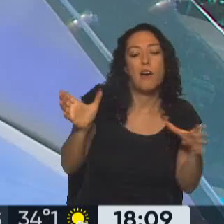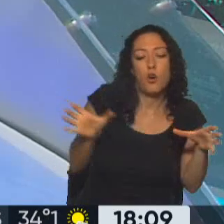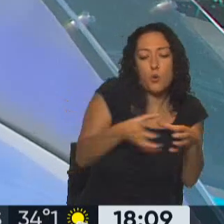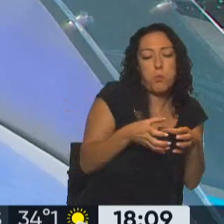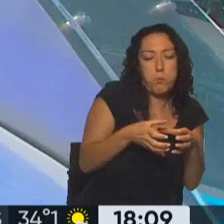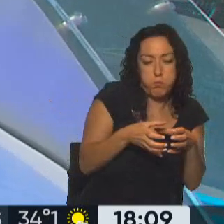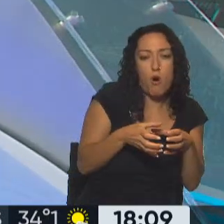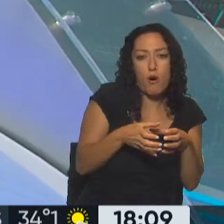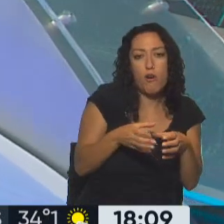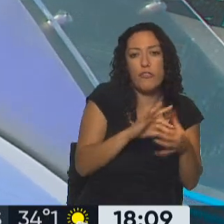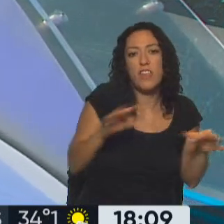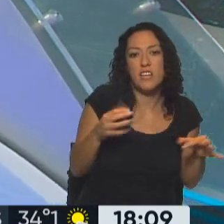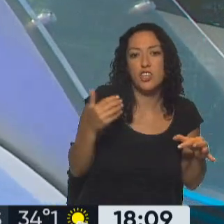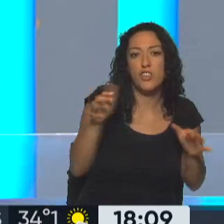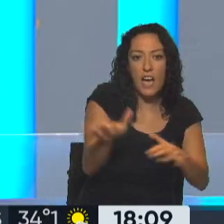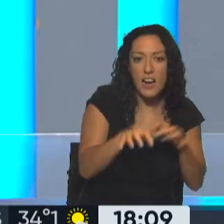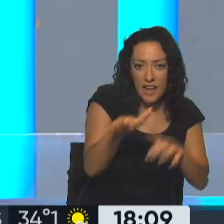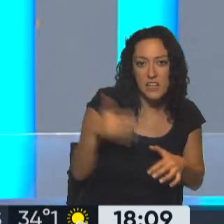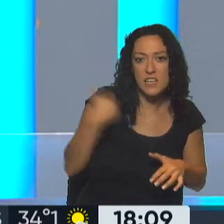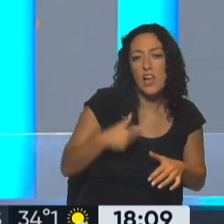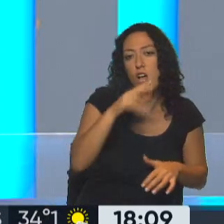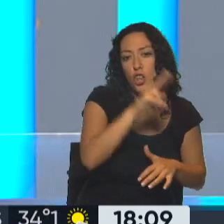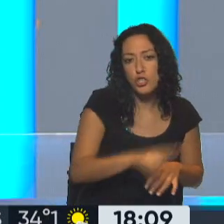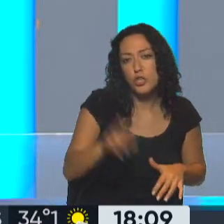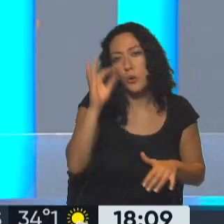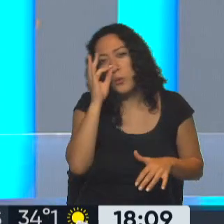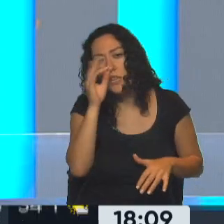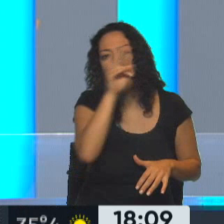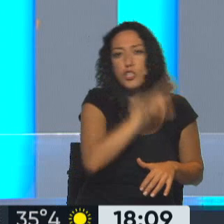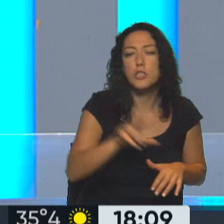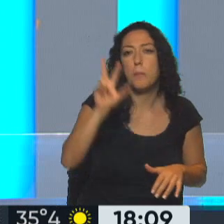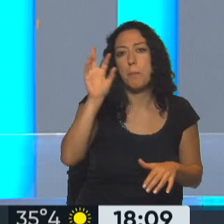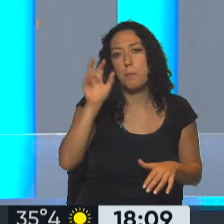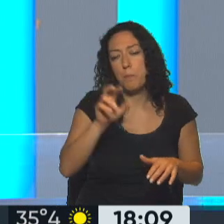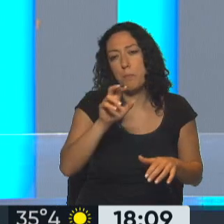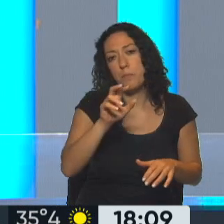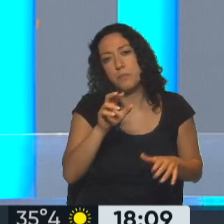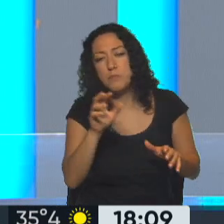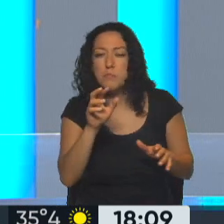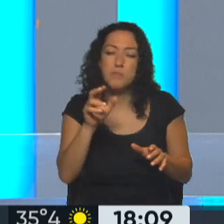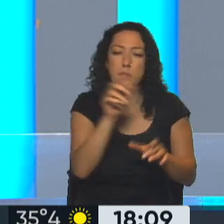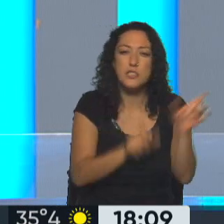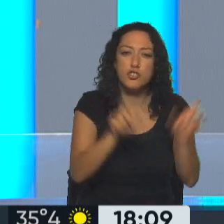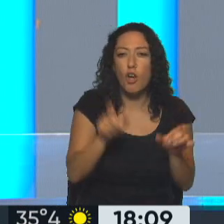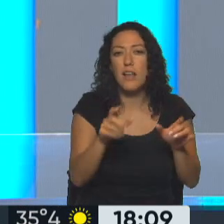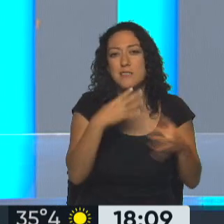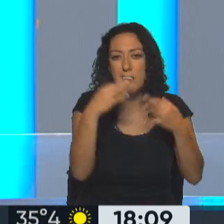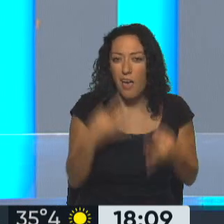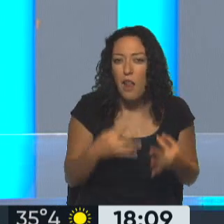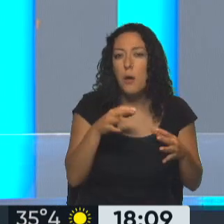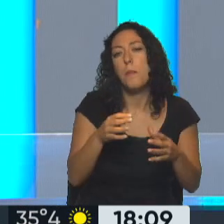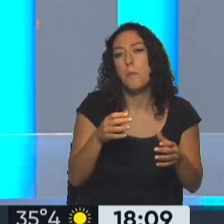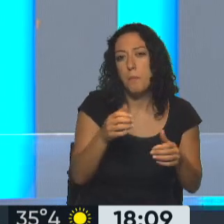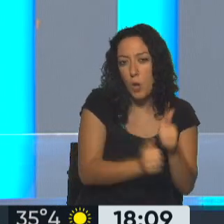por la federación aérea Argentina 220 250 productores reales muchas críticas muchas críticas